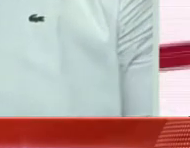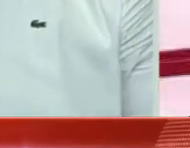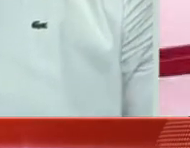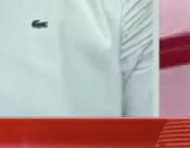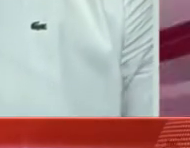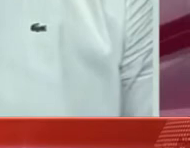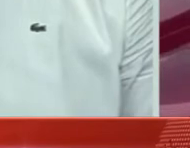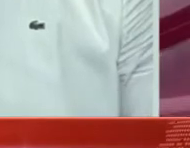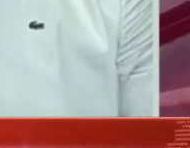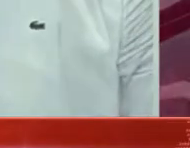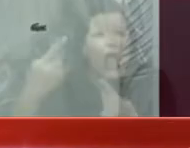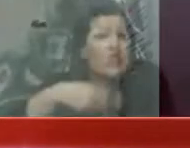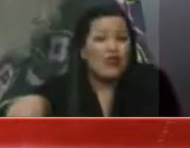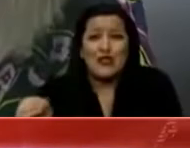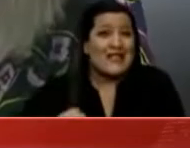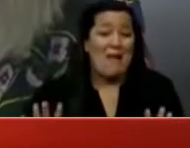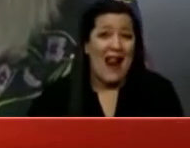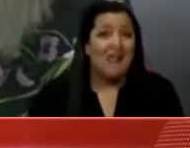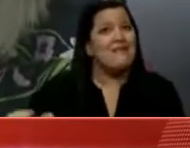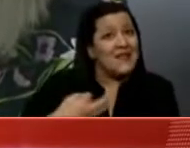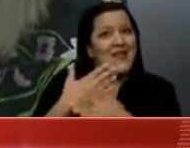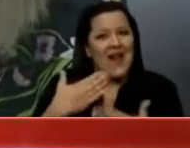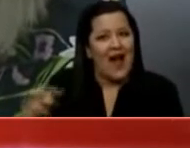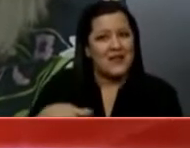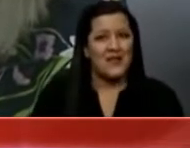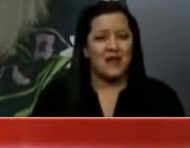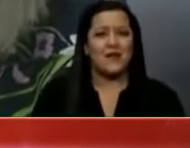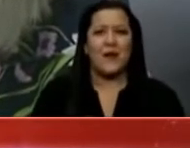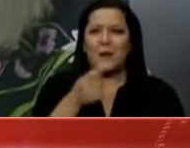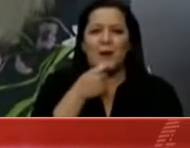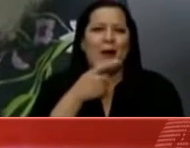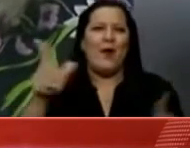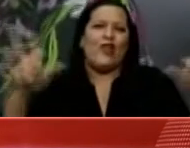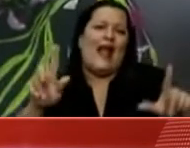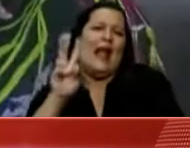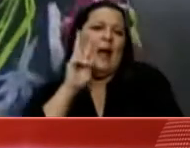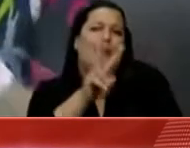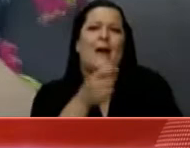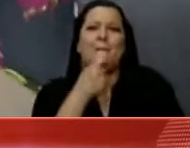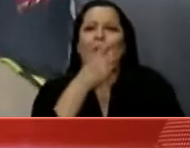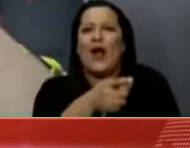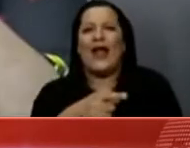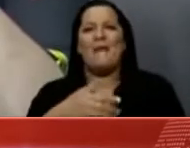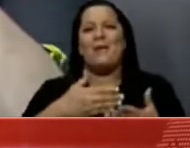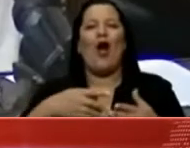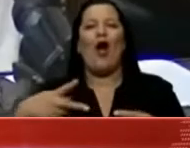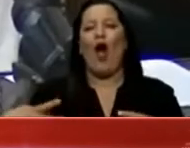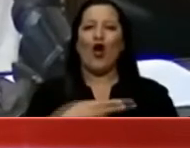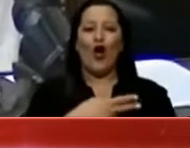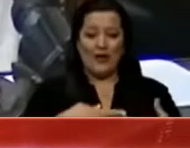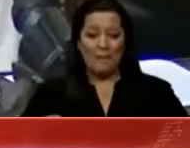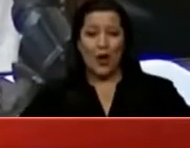volver a la economía porque se activan el consumo interno, compra electrodoméstico, turismo, indumentaria. En definitiva,